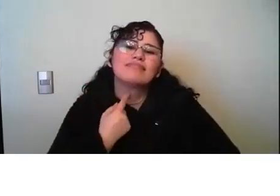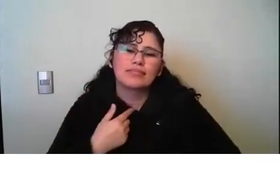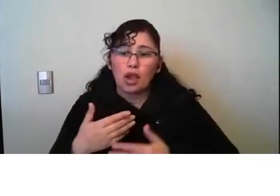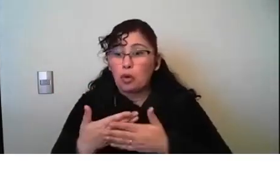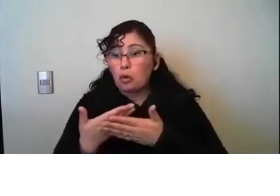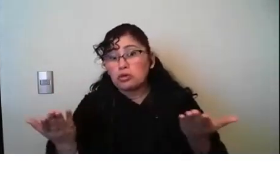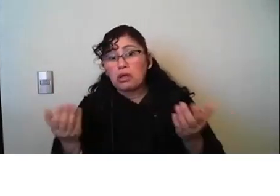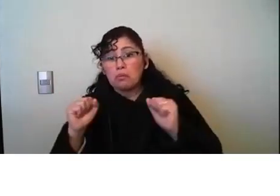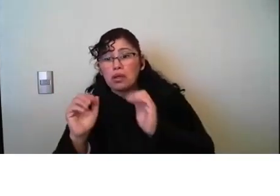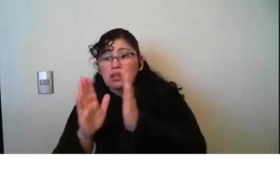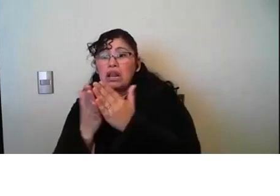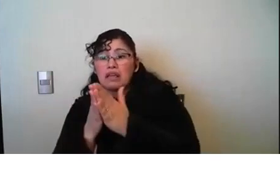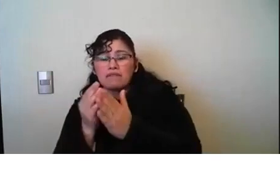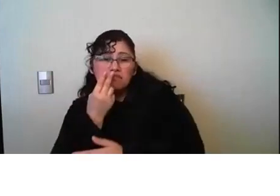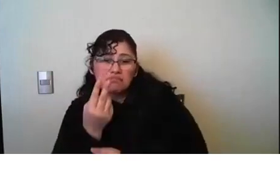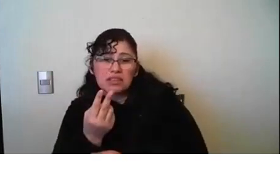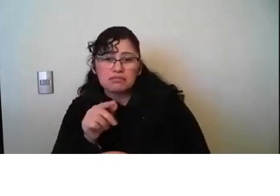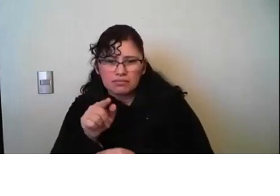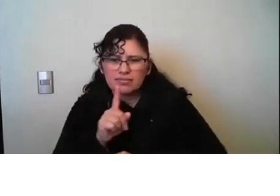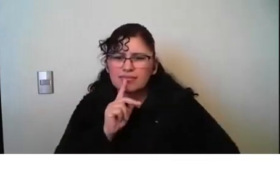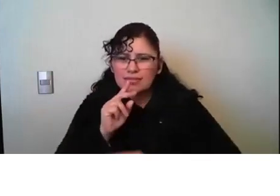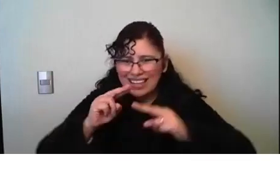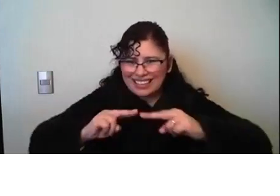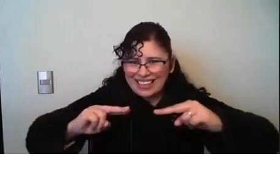literatura, aquí se fijan, está el tracto